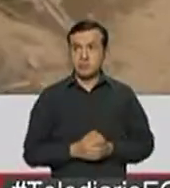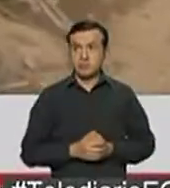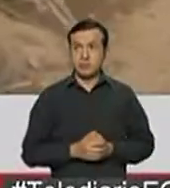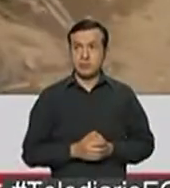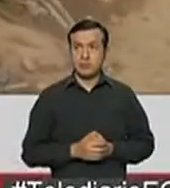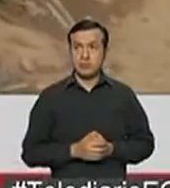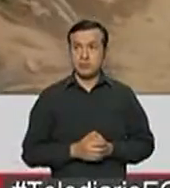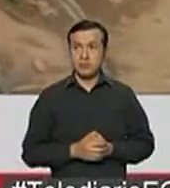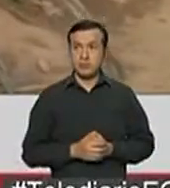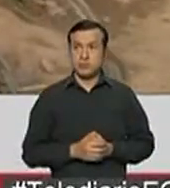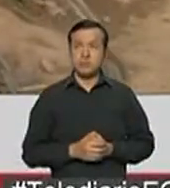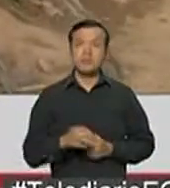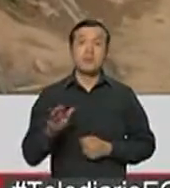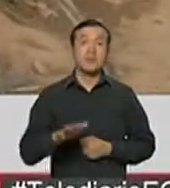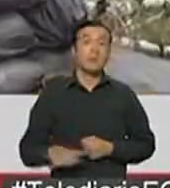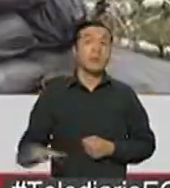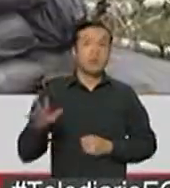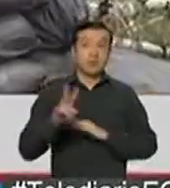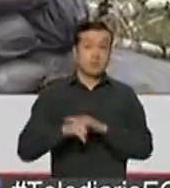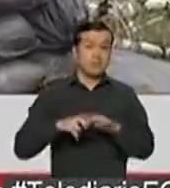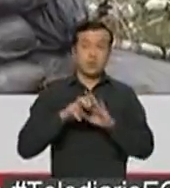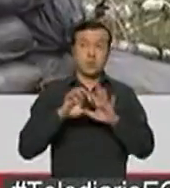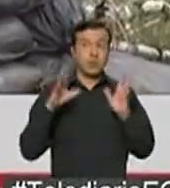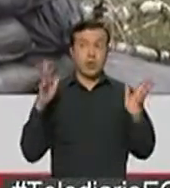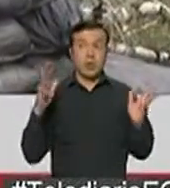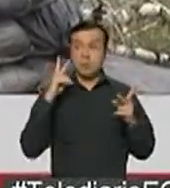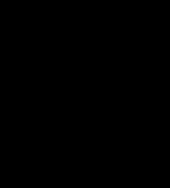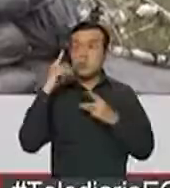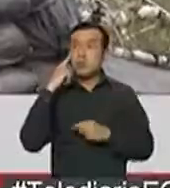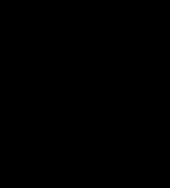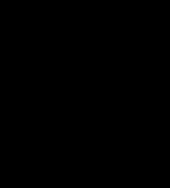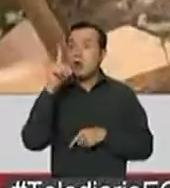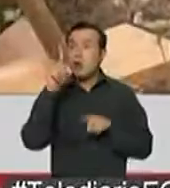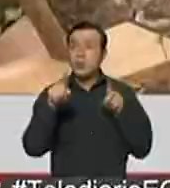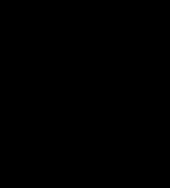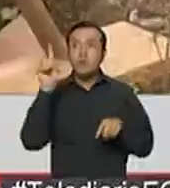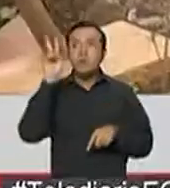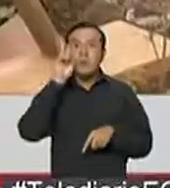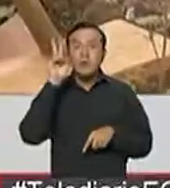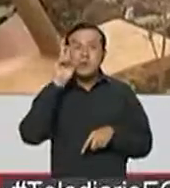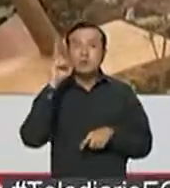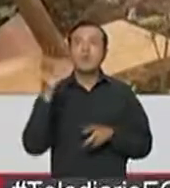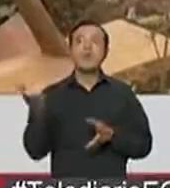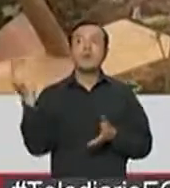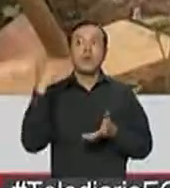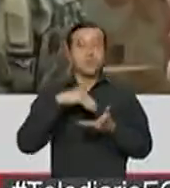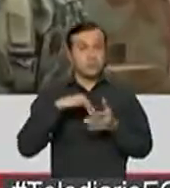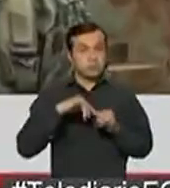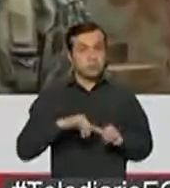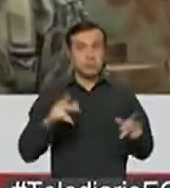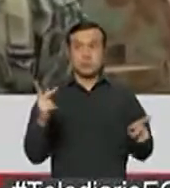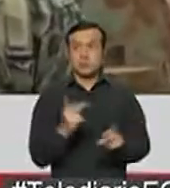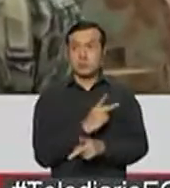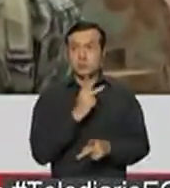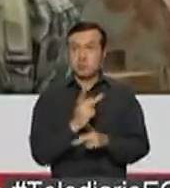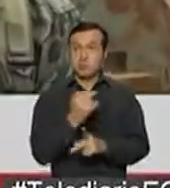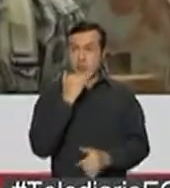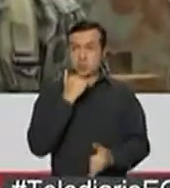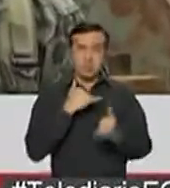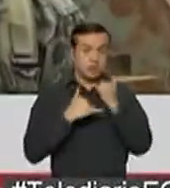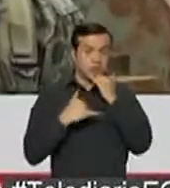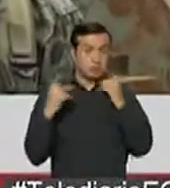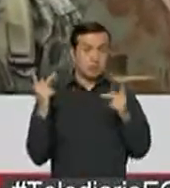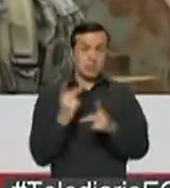Ya no hay explotación minera en Buenos Aires, pero todavía existe el riesgo de que la actividad ilícita ilícita continúe. La ilegalidad ha